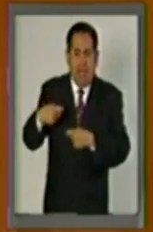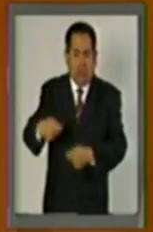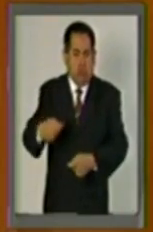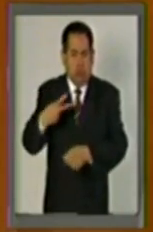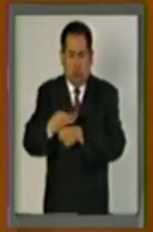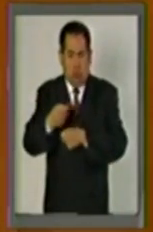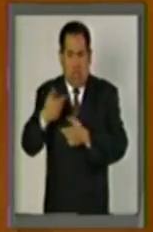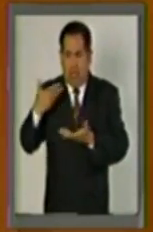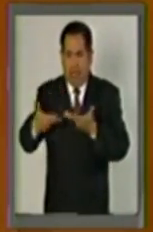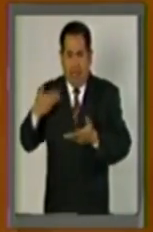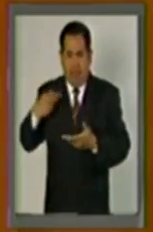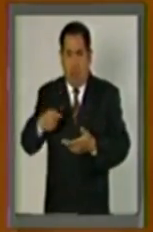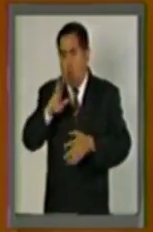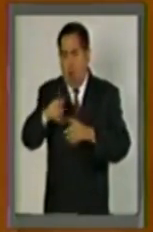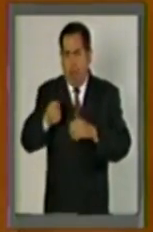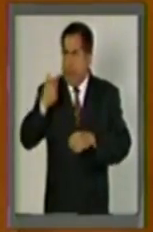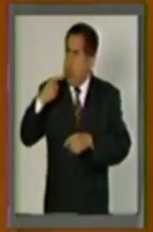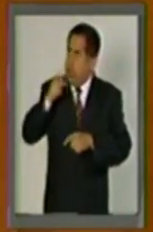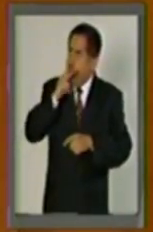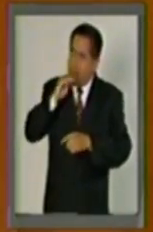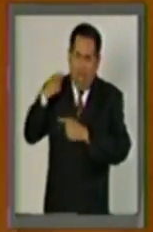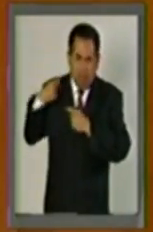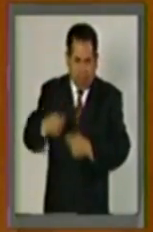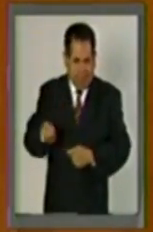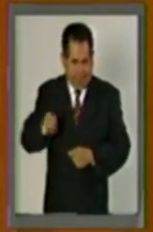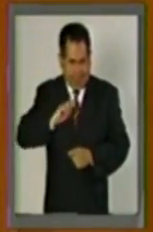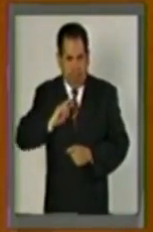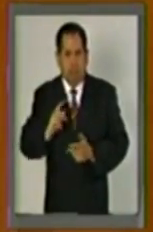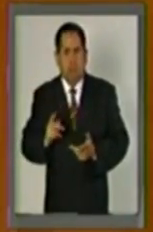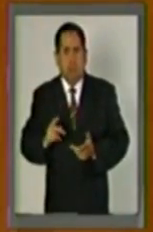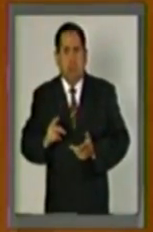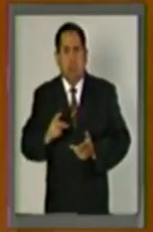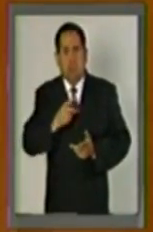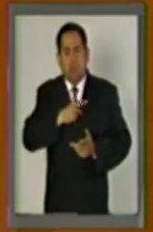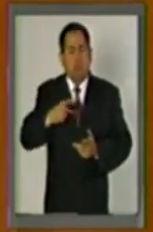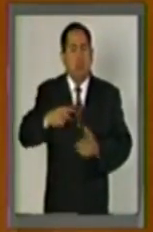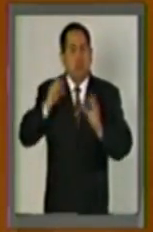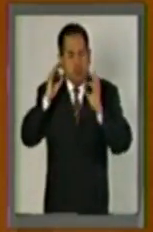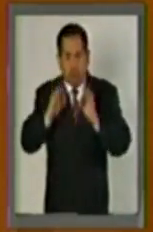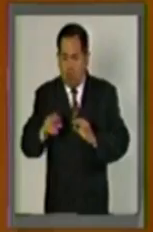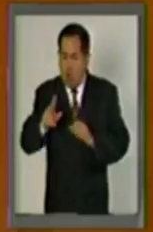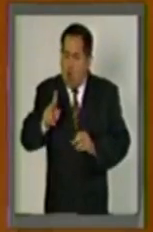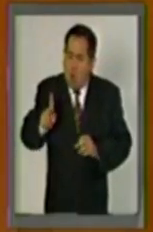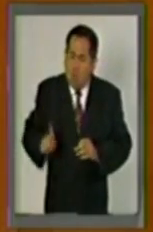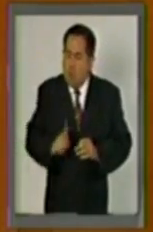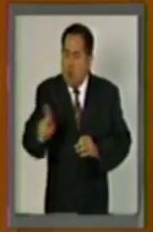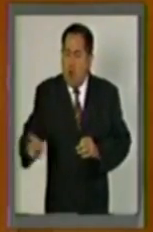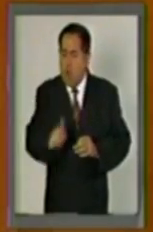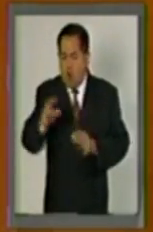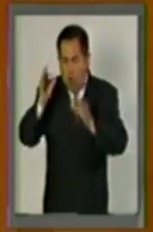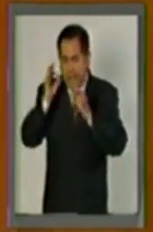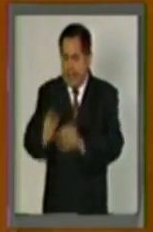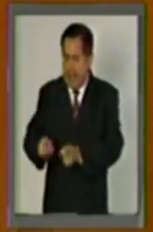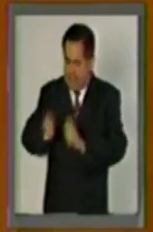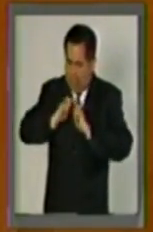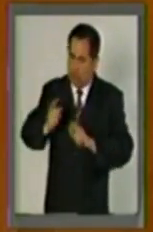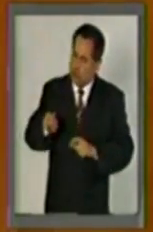segunda o en primer generación venimos de los pueblos